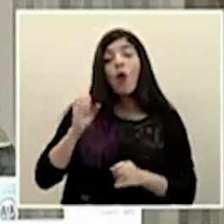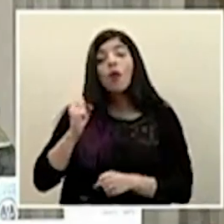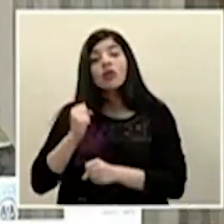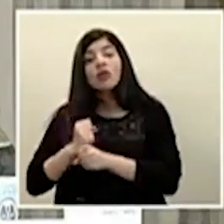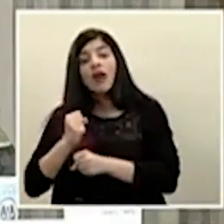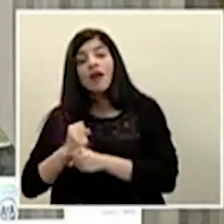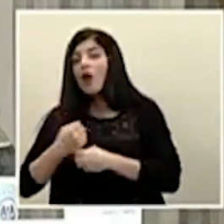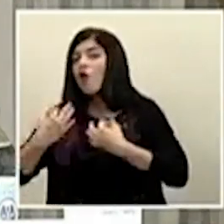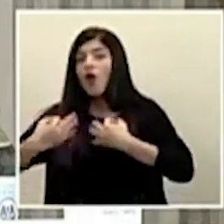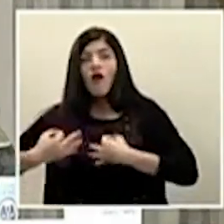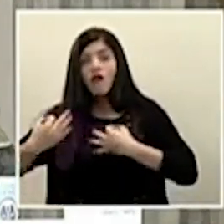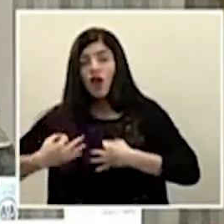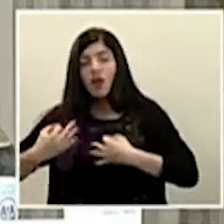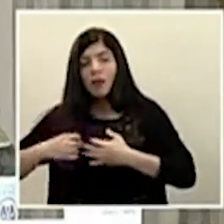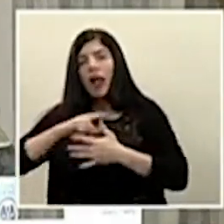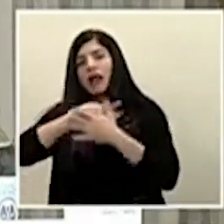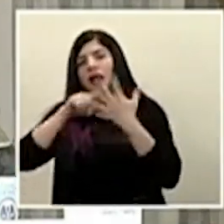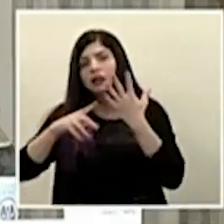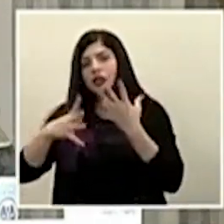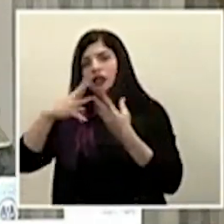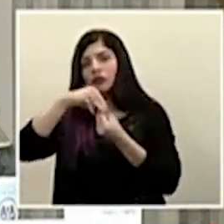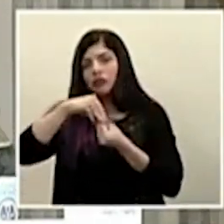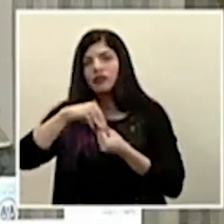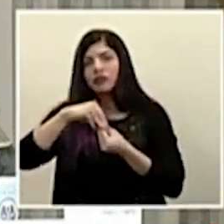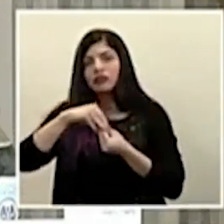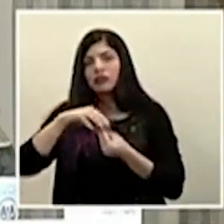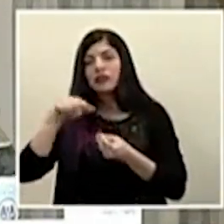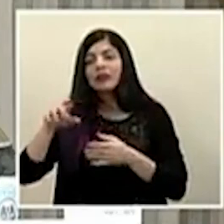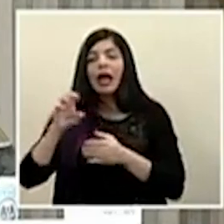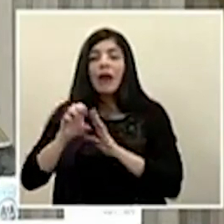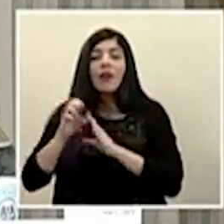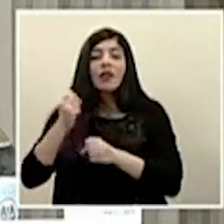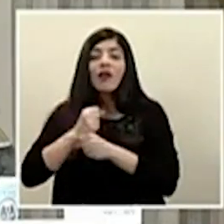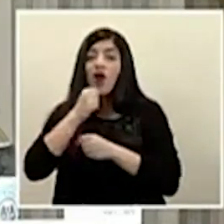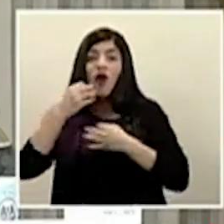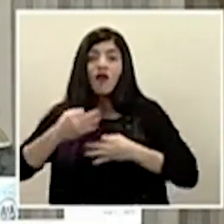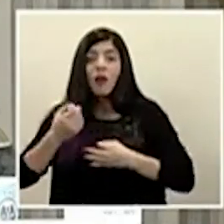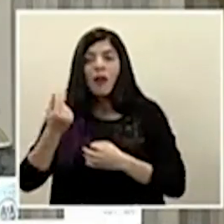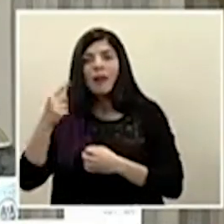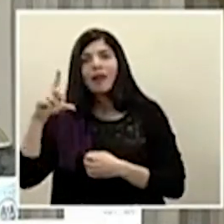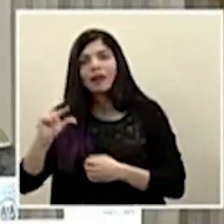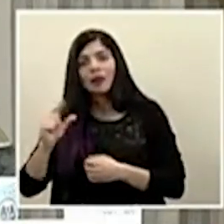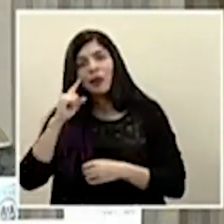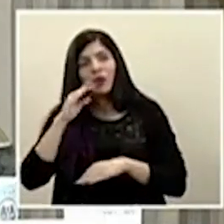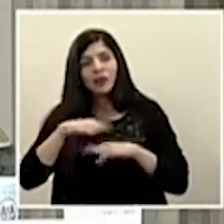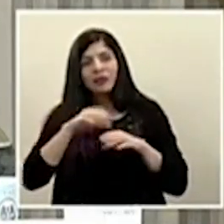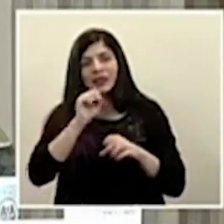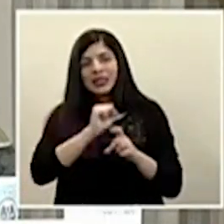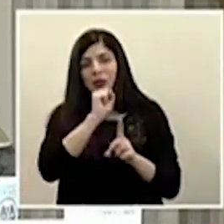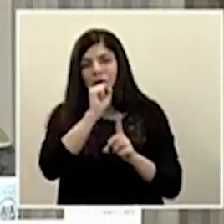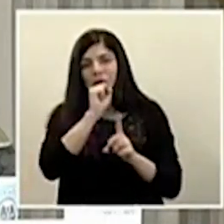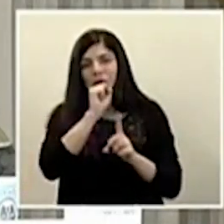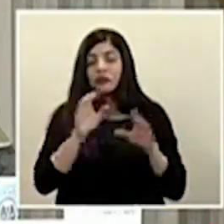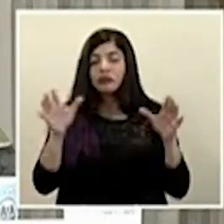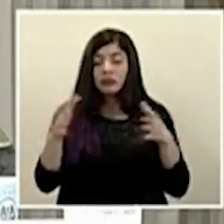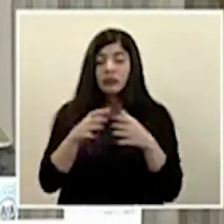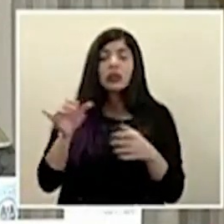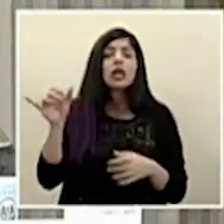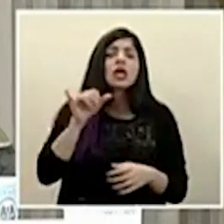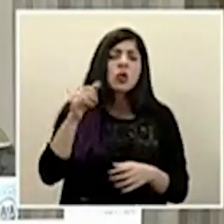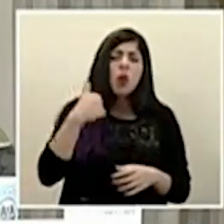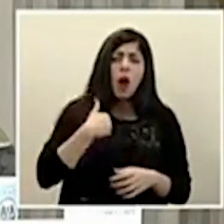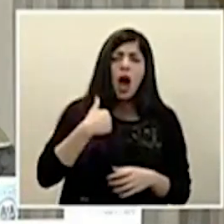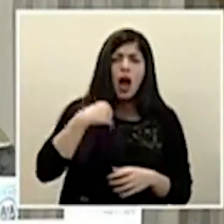trabajadores informales a los cuales se les ha reducido los ingresos justo por esta coyuntura. Igualmente se utilizan criterios